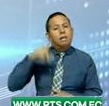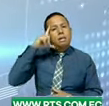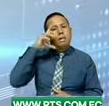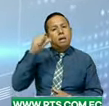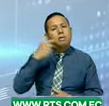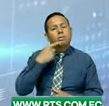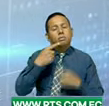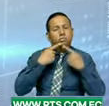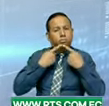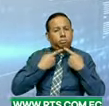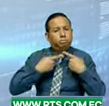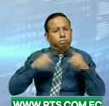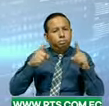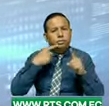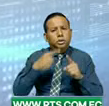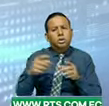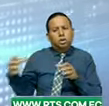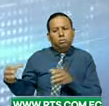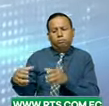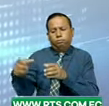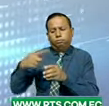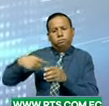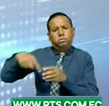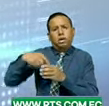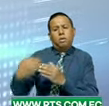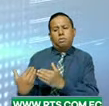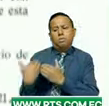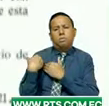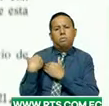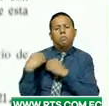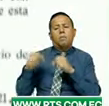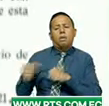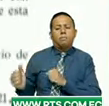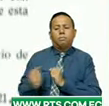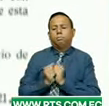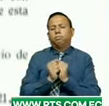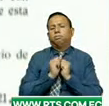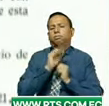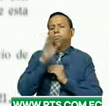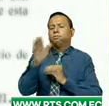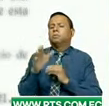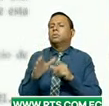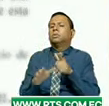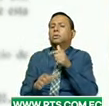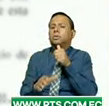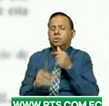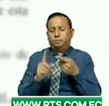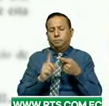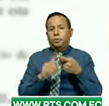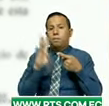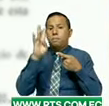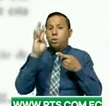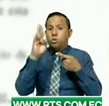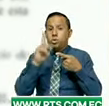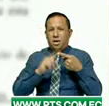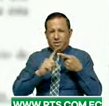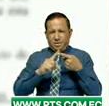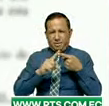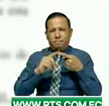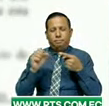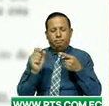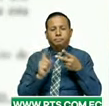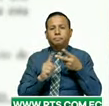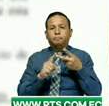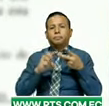ejecutivo, informó cuál será la comitiva oficial que le acompañará a México. Se trata de la primera dama María de Lourdes Alcíbar,